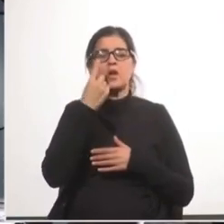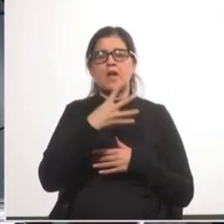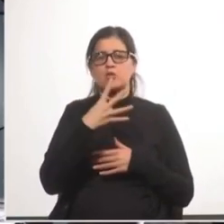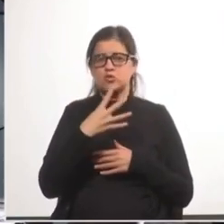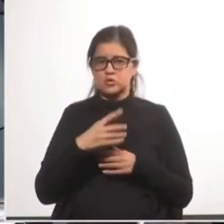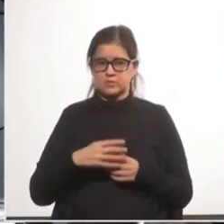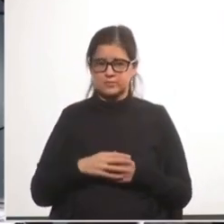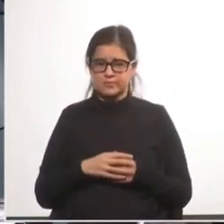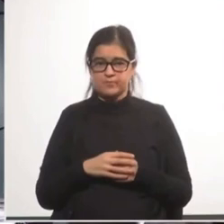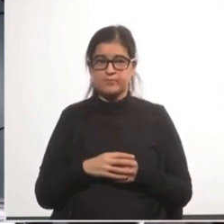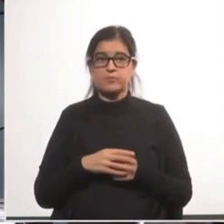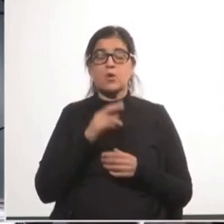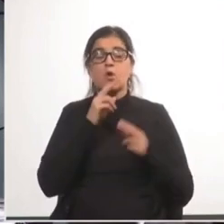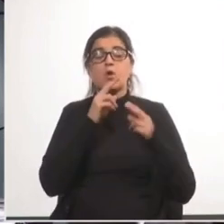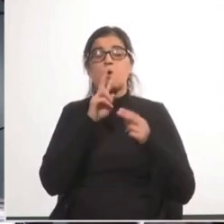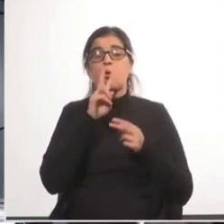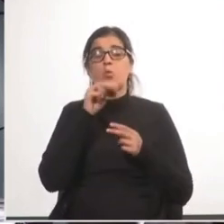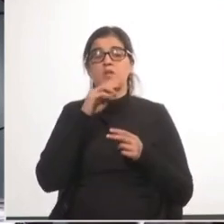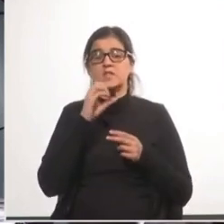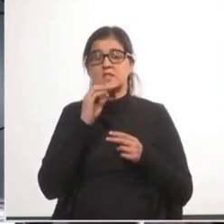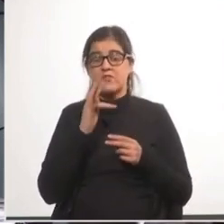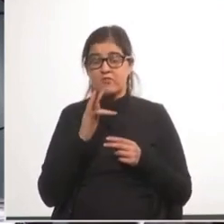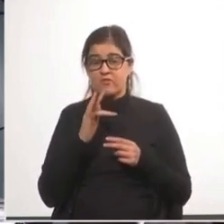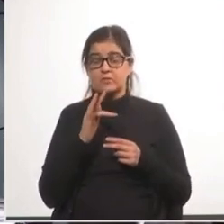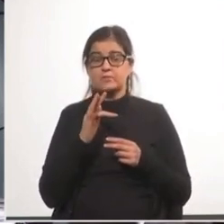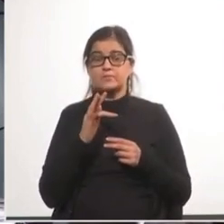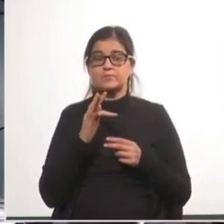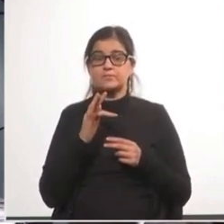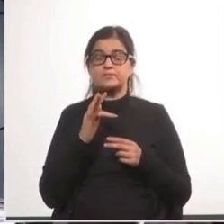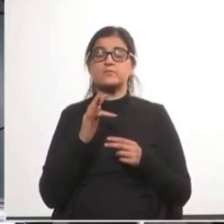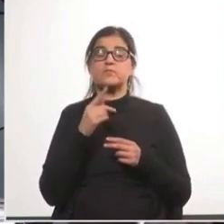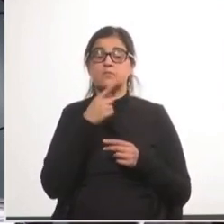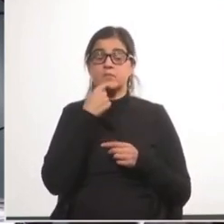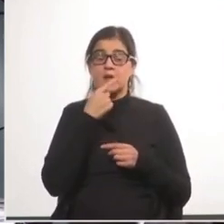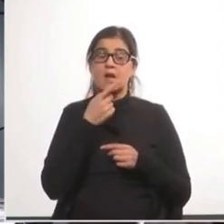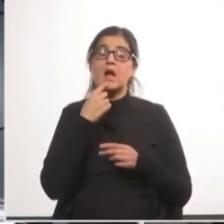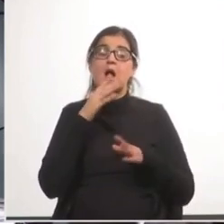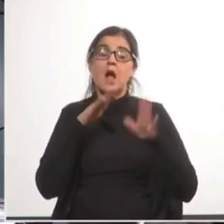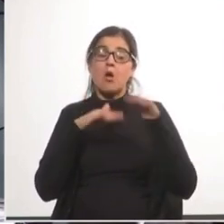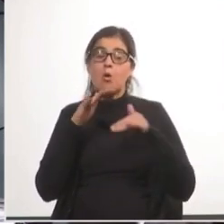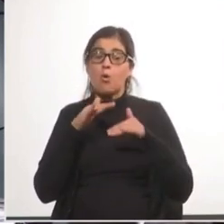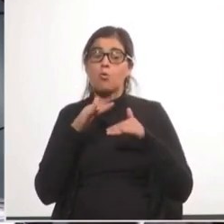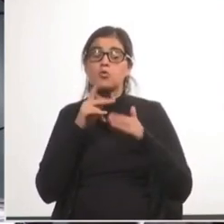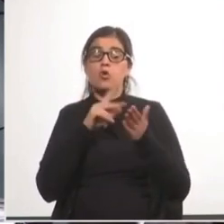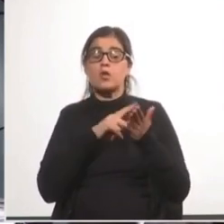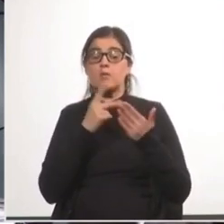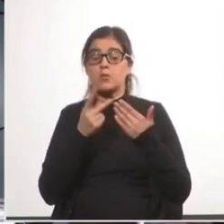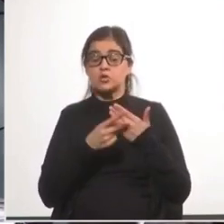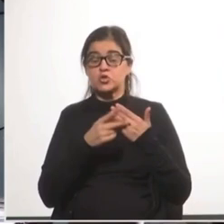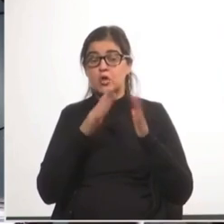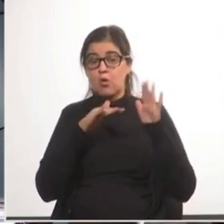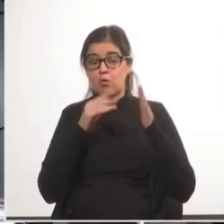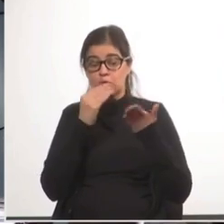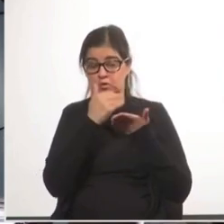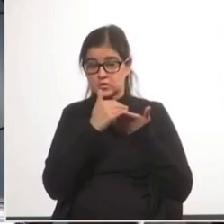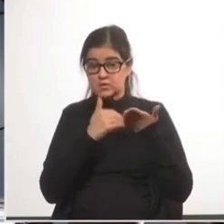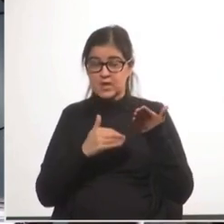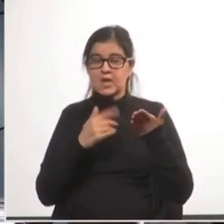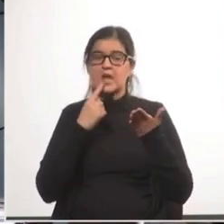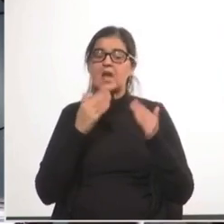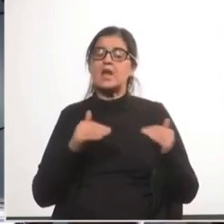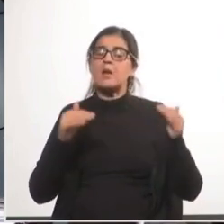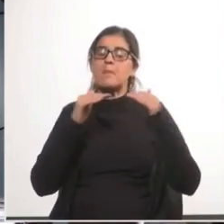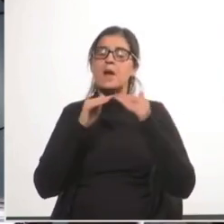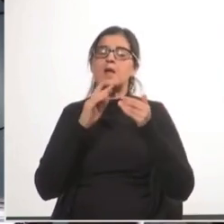14. UNICEF, refiriéndose al tema, expresa que algunos pasajes del proyecto equiparan la aplicación